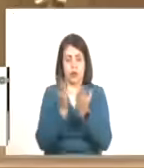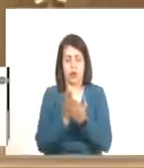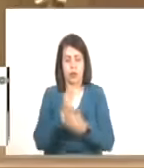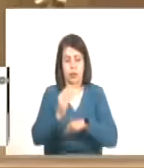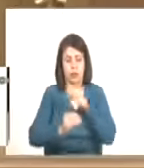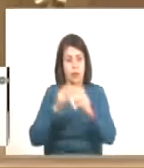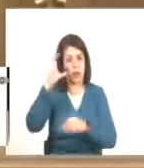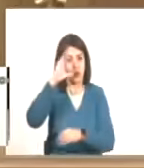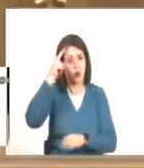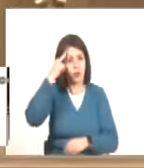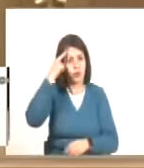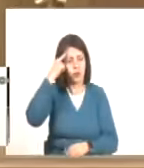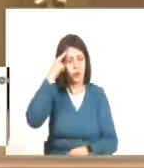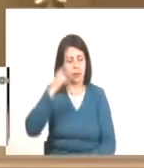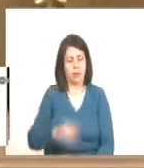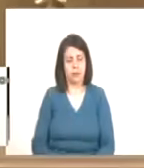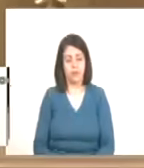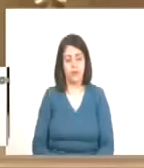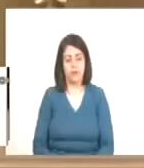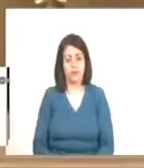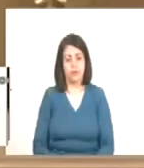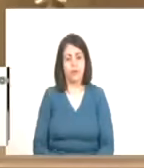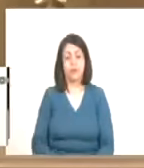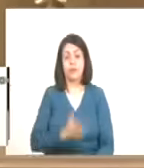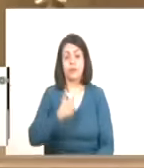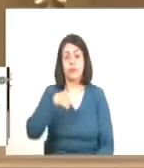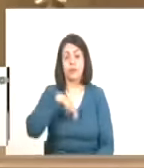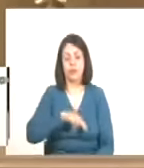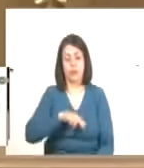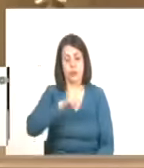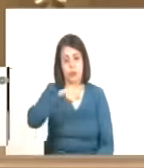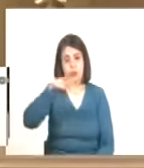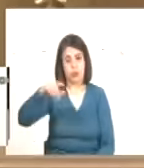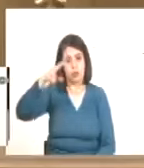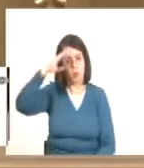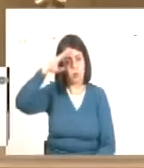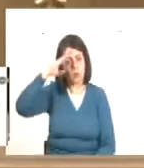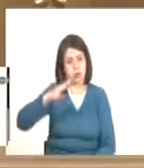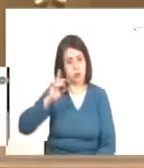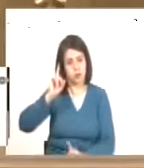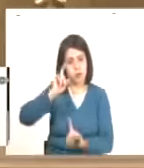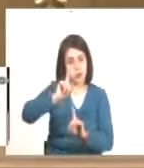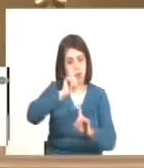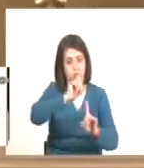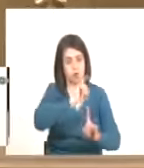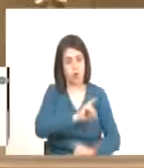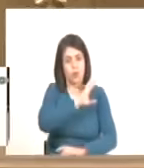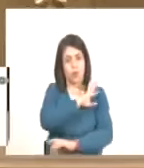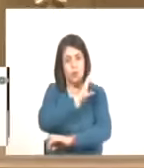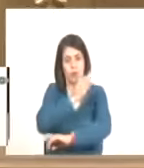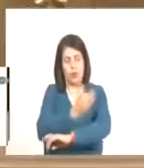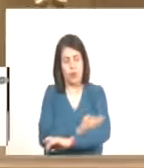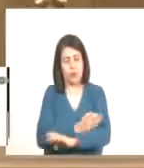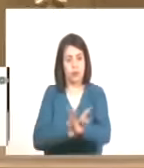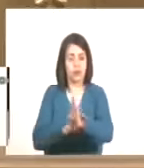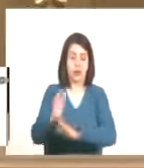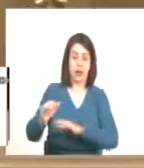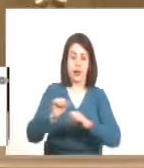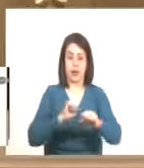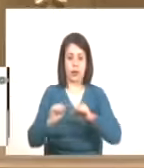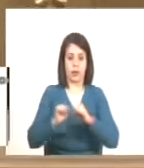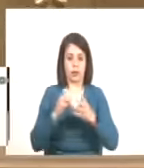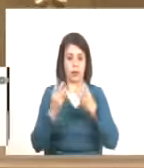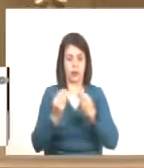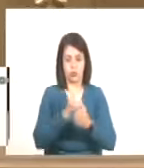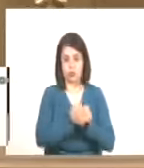de conciencia, para alimentar nuestra militancia, para seguir dándonos fuerza, para seguir actuando con